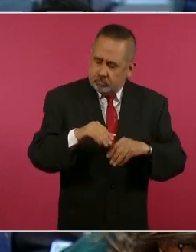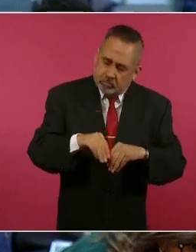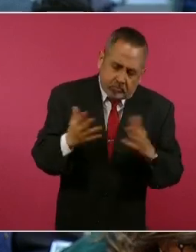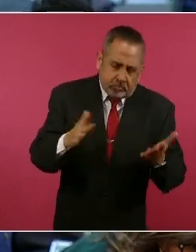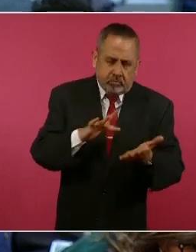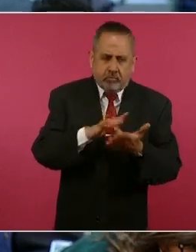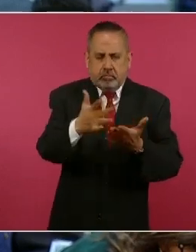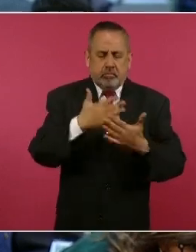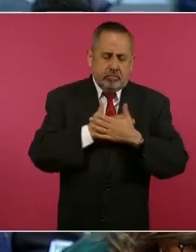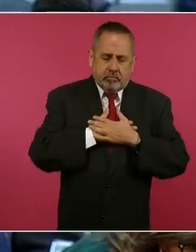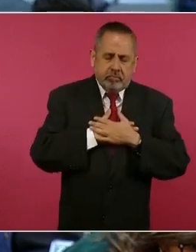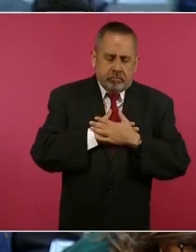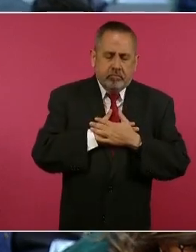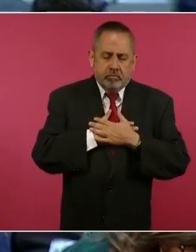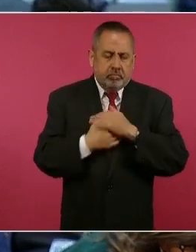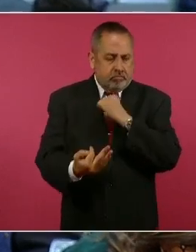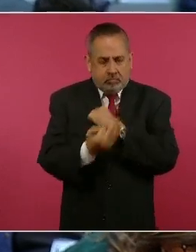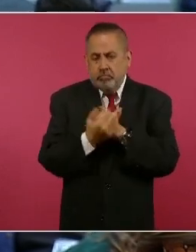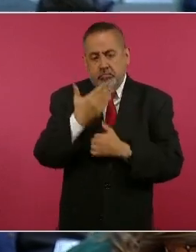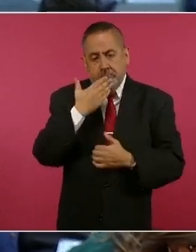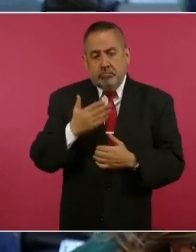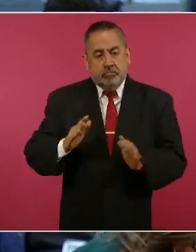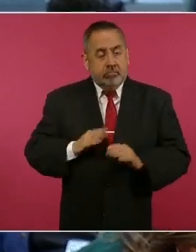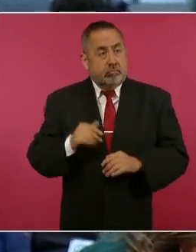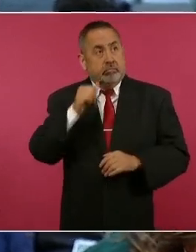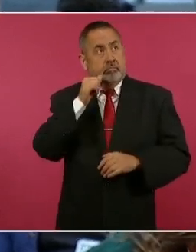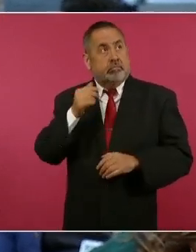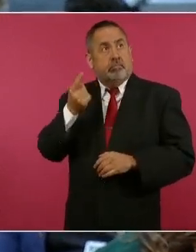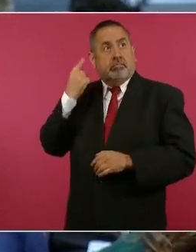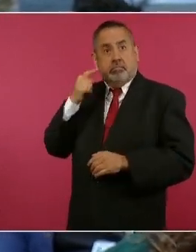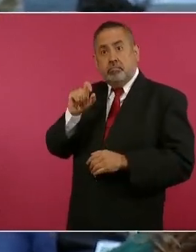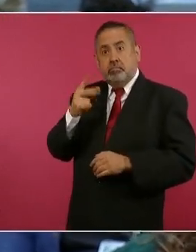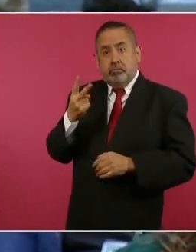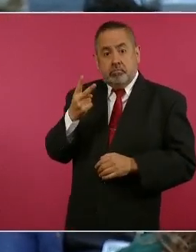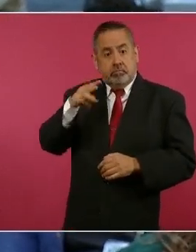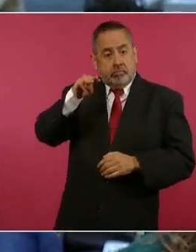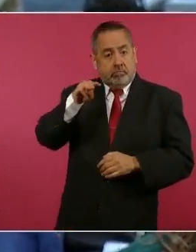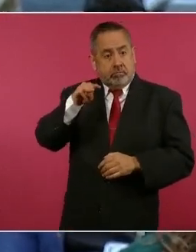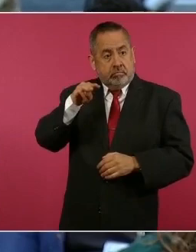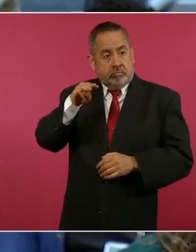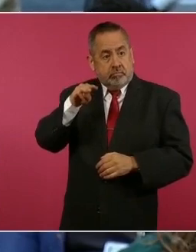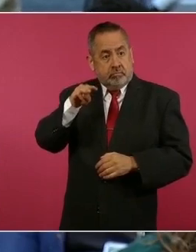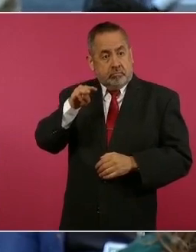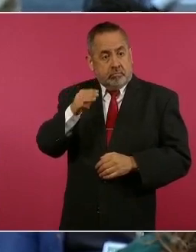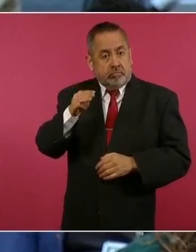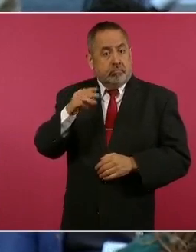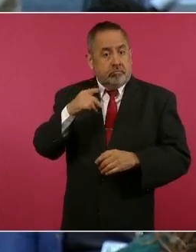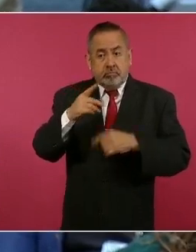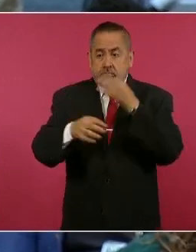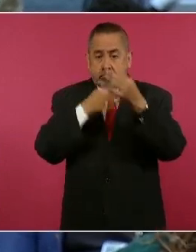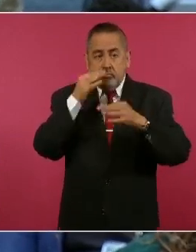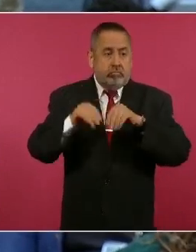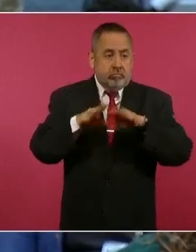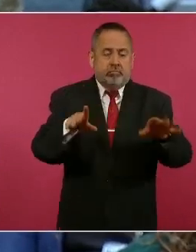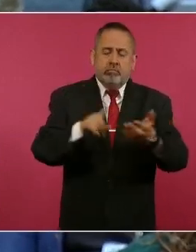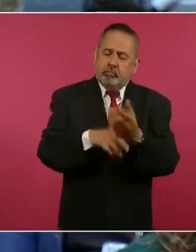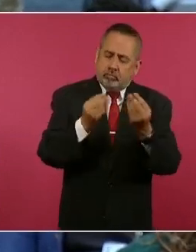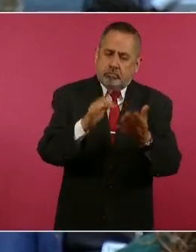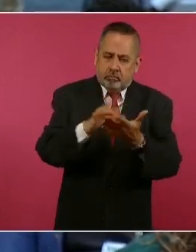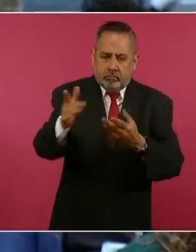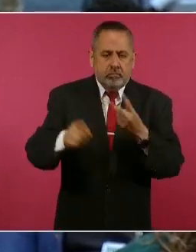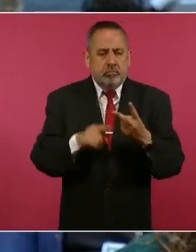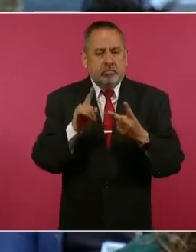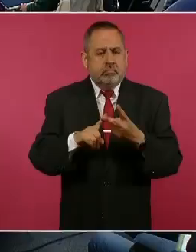nos genera un enorme beneficio. Se anunció allá el día 22 de marzo, tal como venía en calendario, entonces muchas gracias.